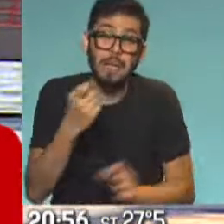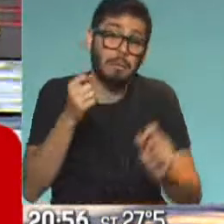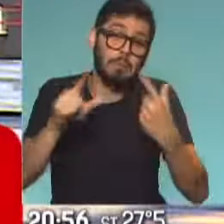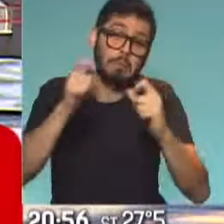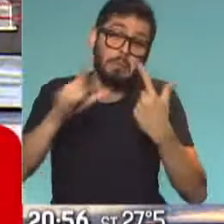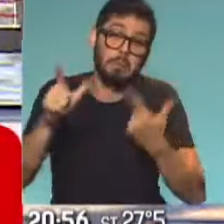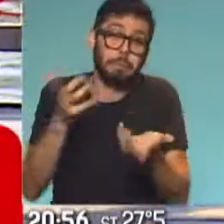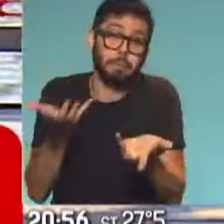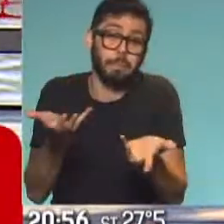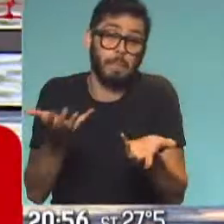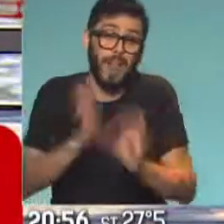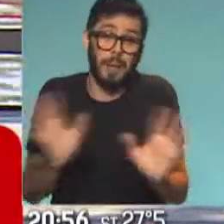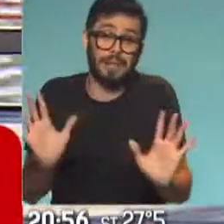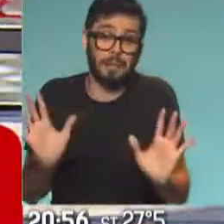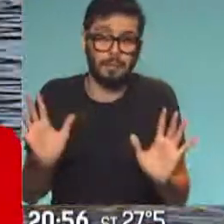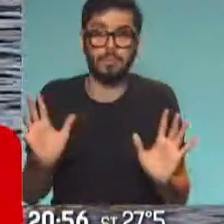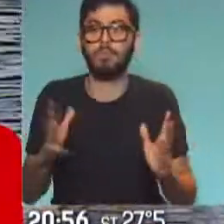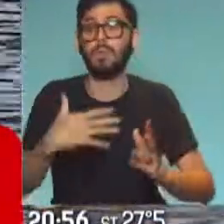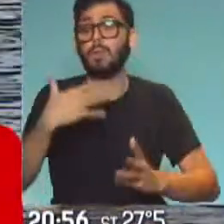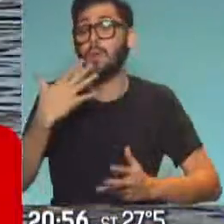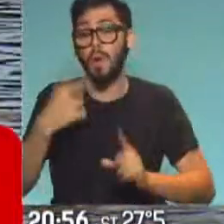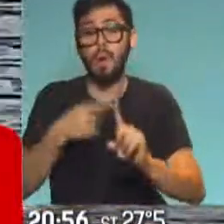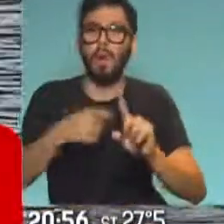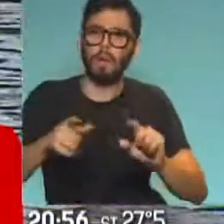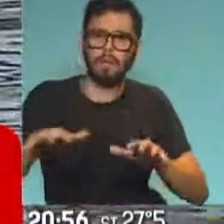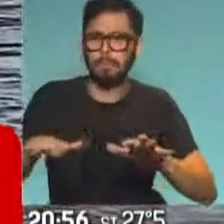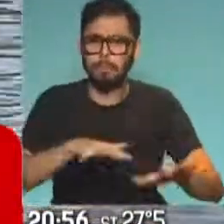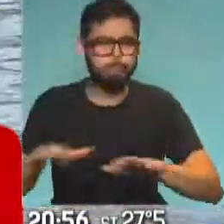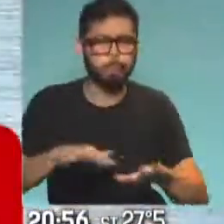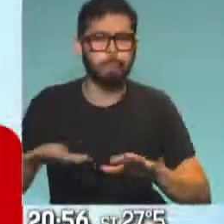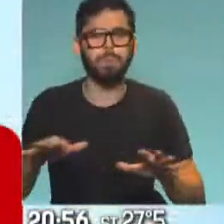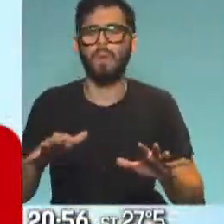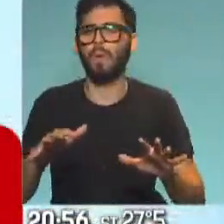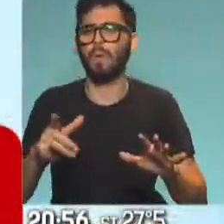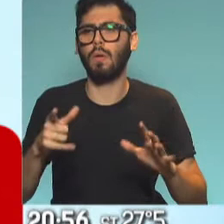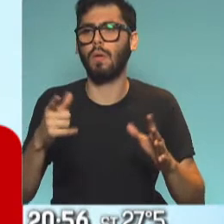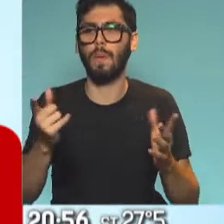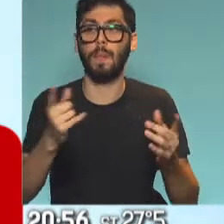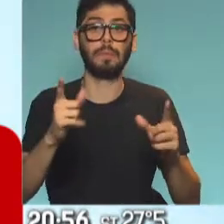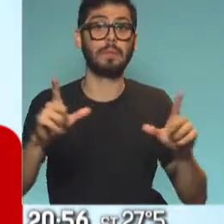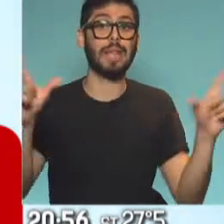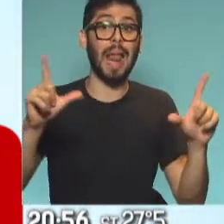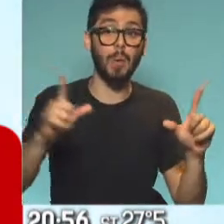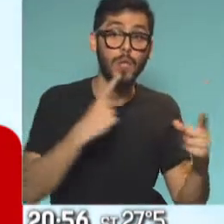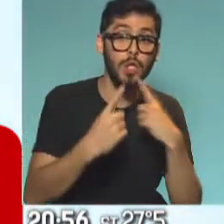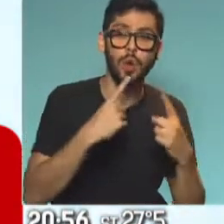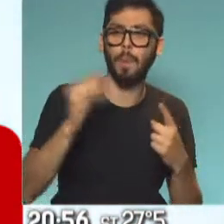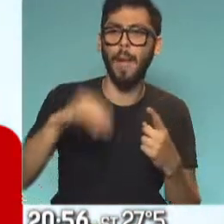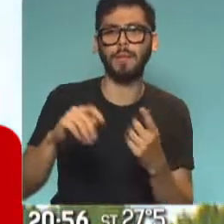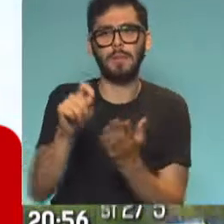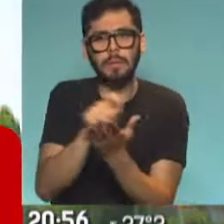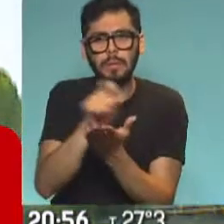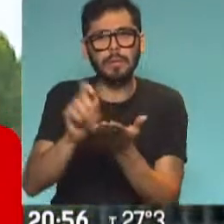peso en hierro. Bueno, se empezó a mover, se movió también por la parte a nivel medios, y por otro lado empezó a escribirle